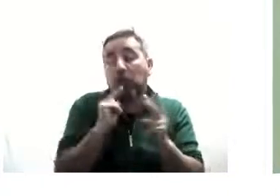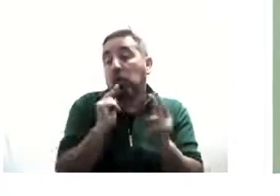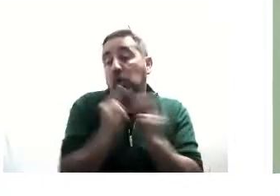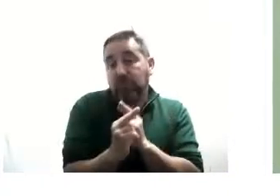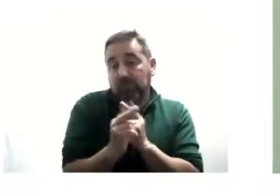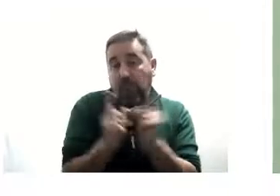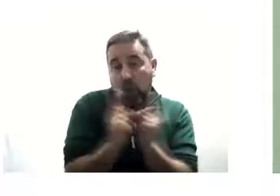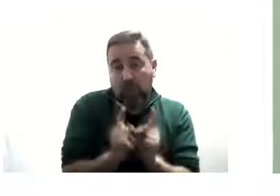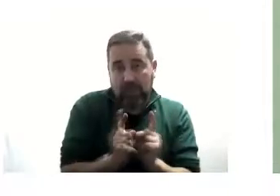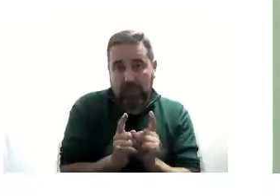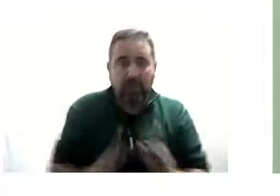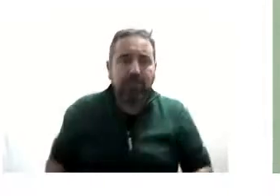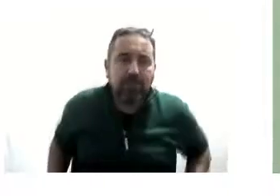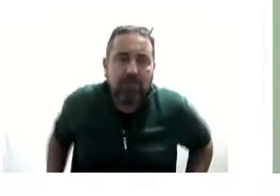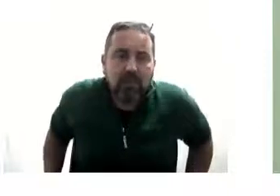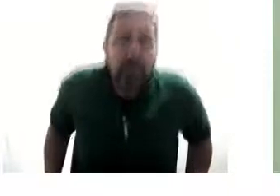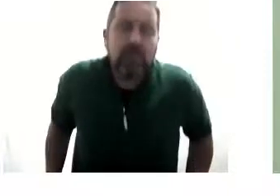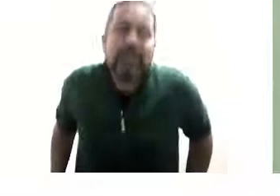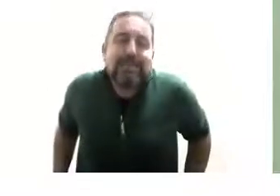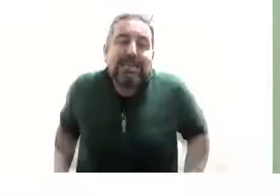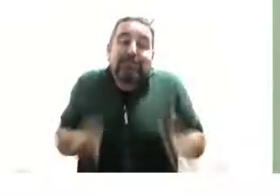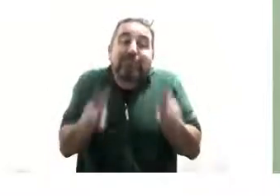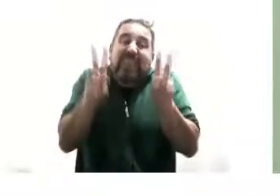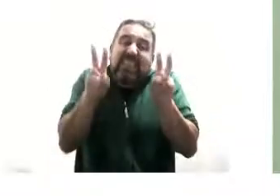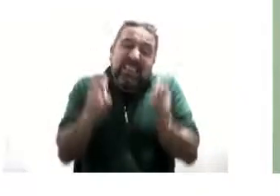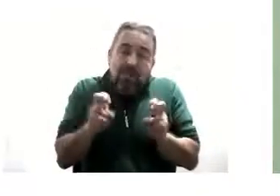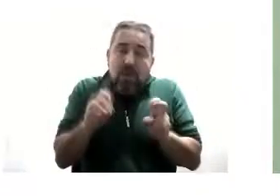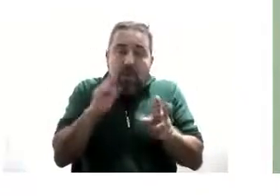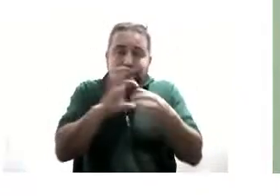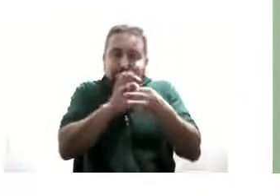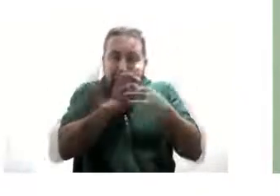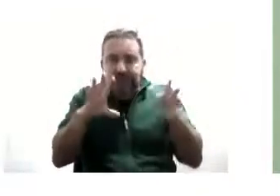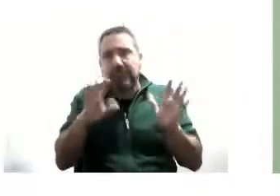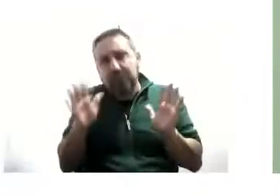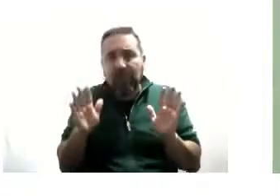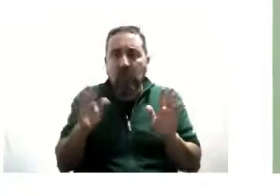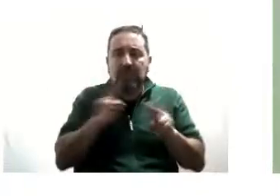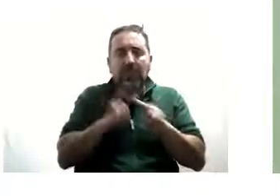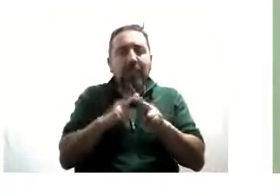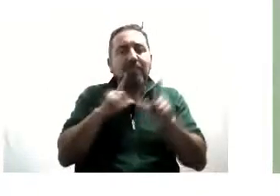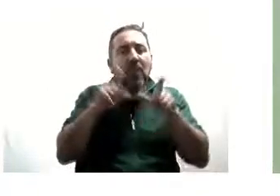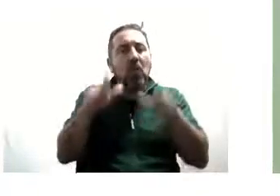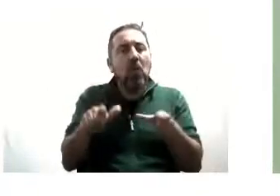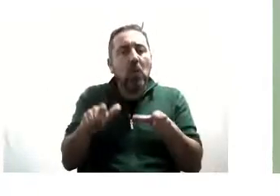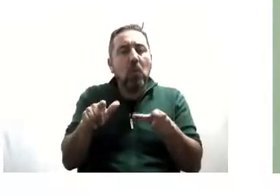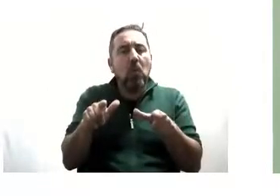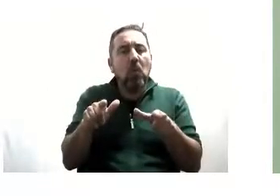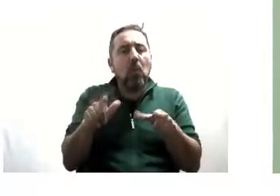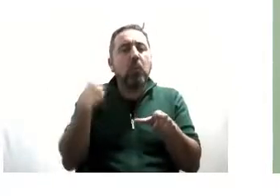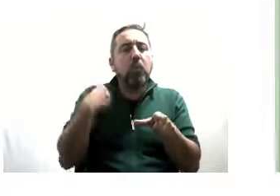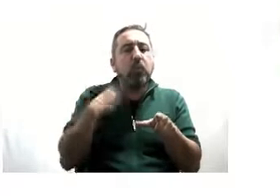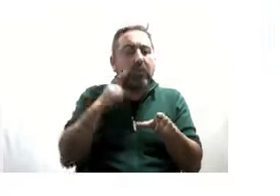posible. Esta se sale un poquito del tema, pero bueno, igual es una consulta que sí que viene